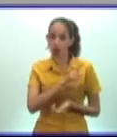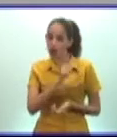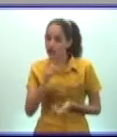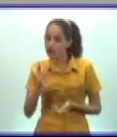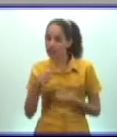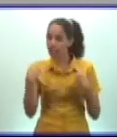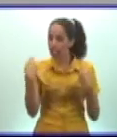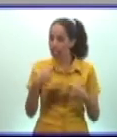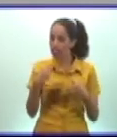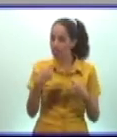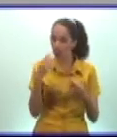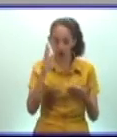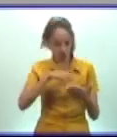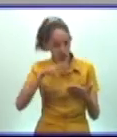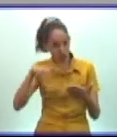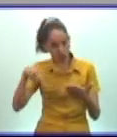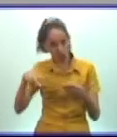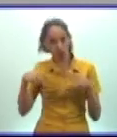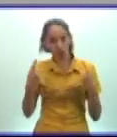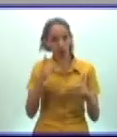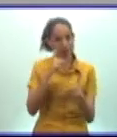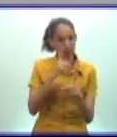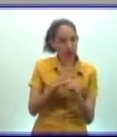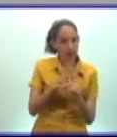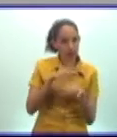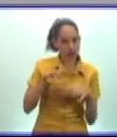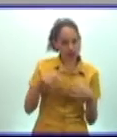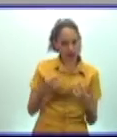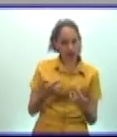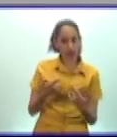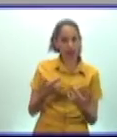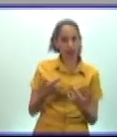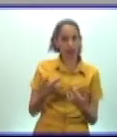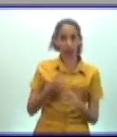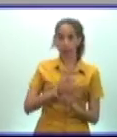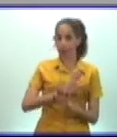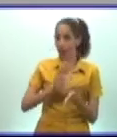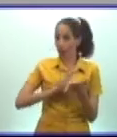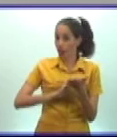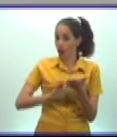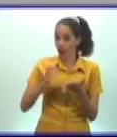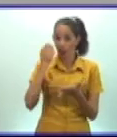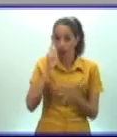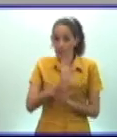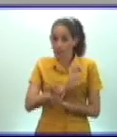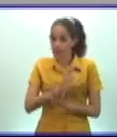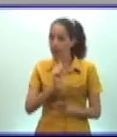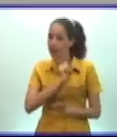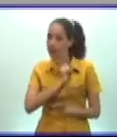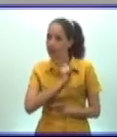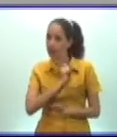en el libro de texto y fíjense que nada más que van a hallar el valor de F.